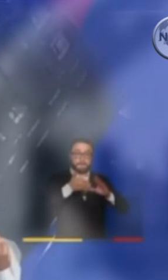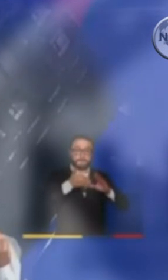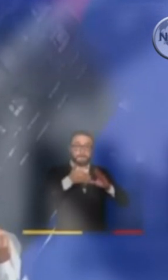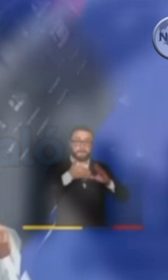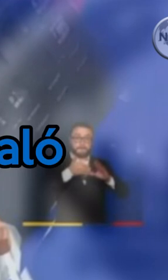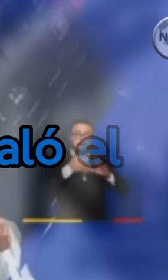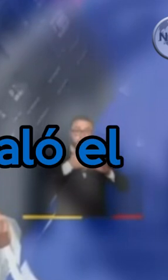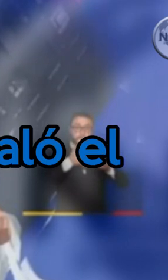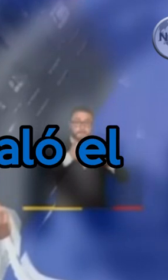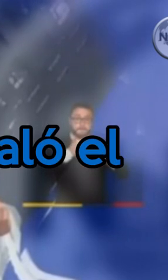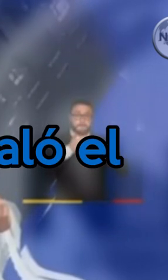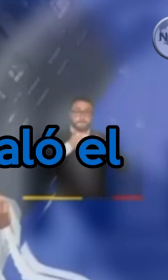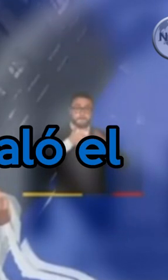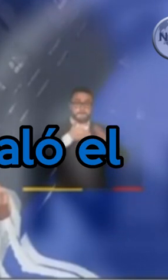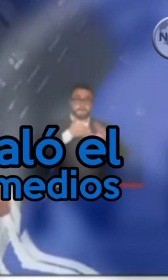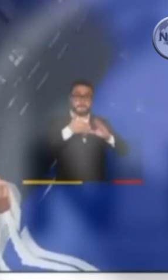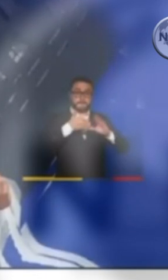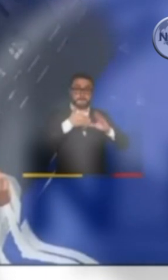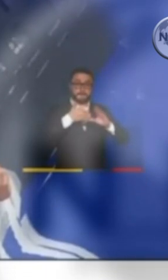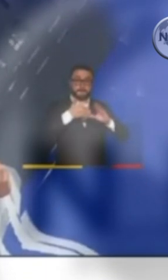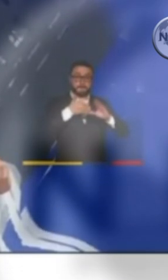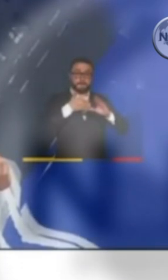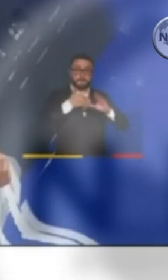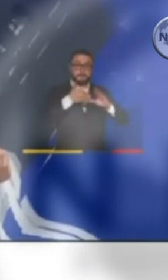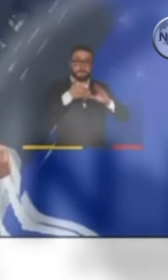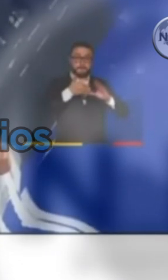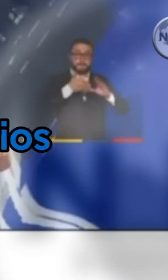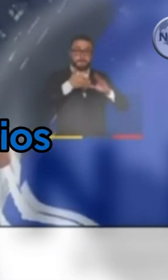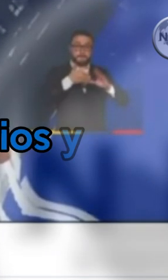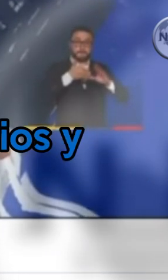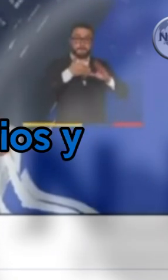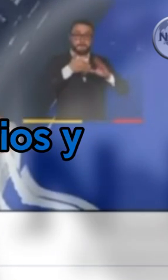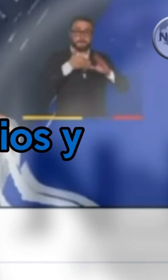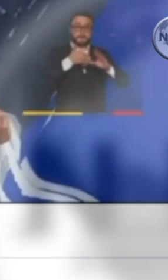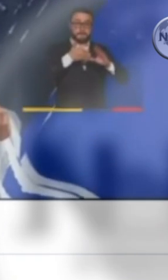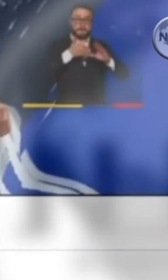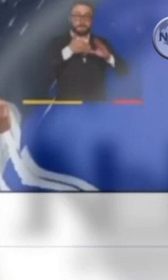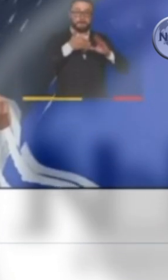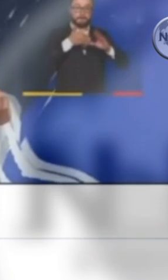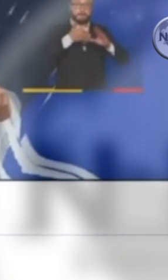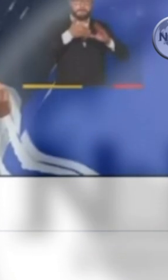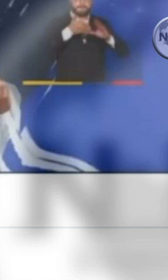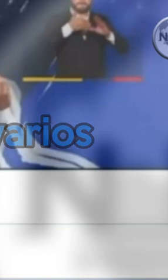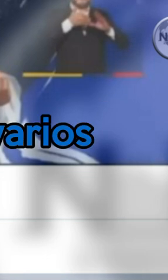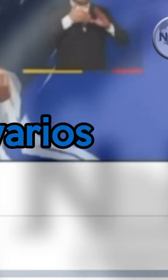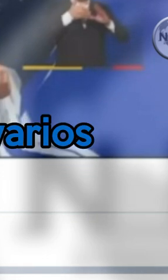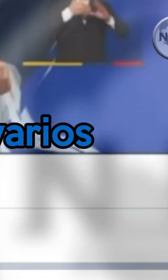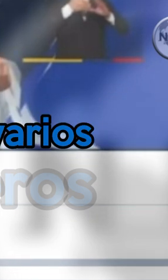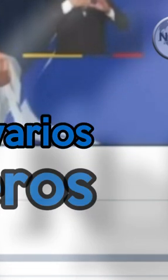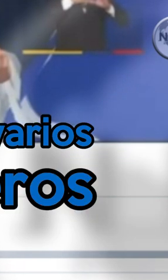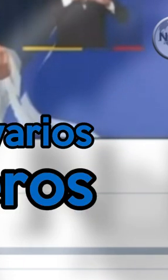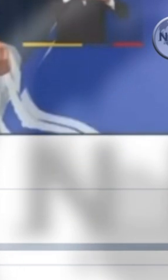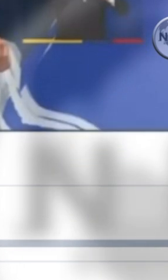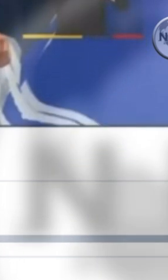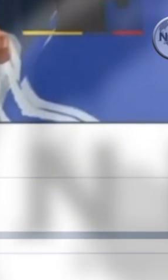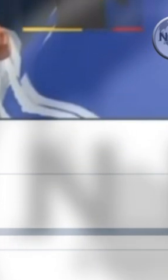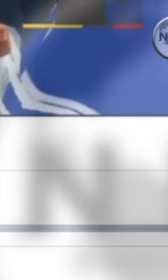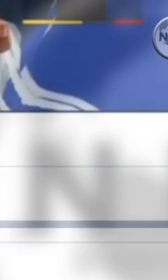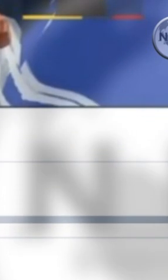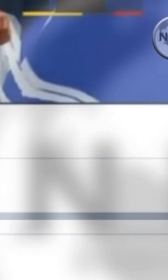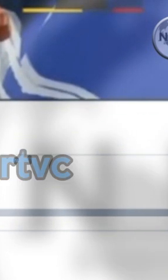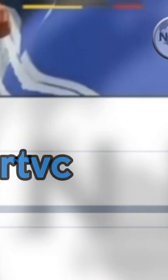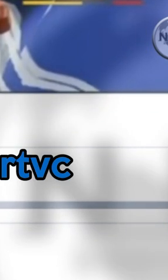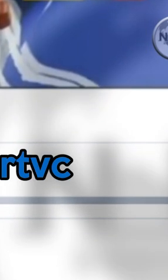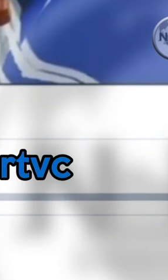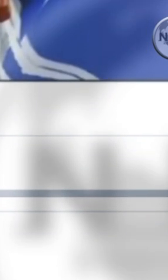Quindío, donde instaló el Encuentro Nacional de Medios Alternativos, Comunitarios y Digitales, hasta donde llegaron varios de sus escuderos, como el